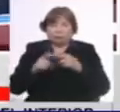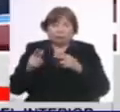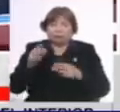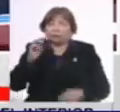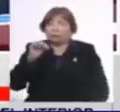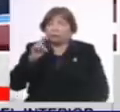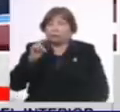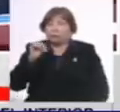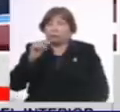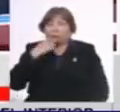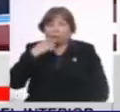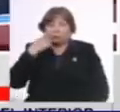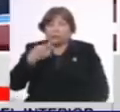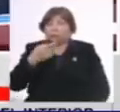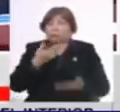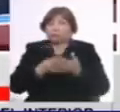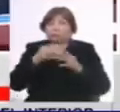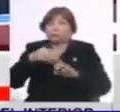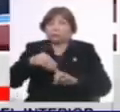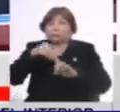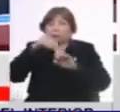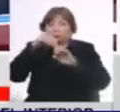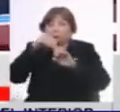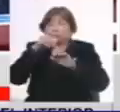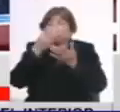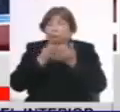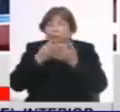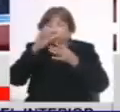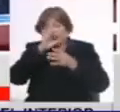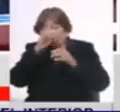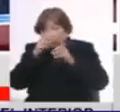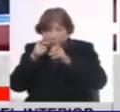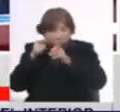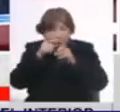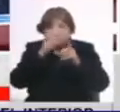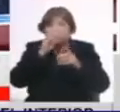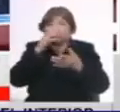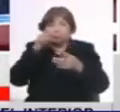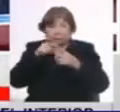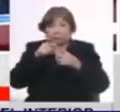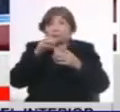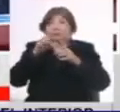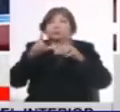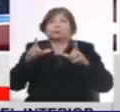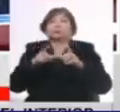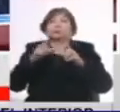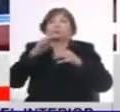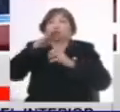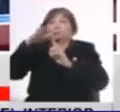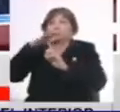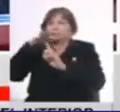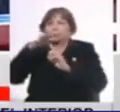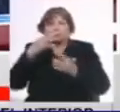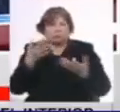Mariano González, refirió de que un especialista en temas de búsqueda estaba en un área de medio